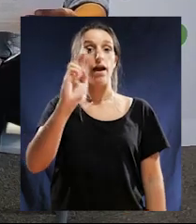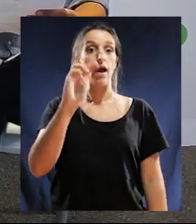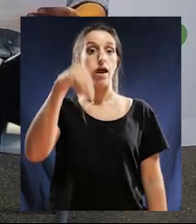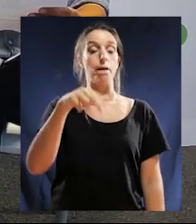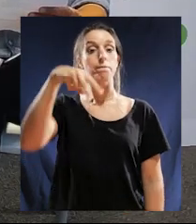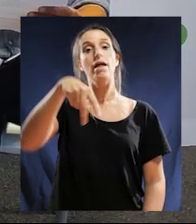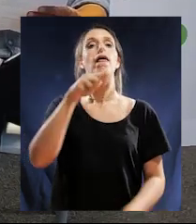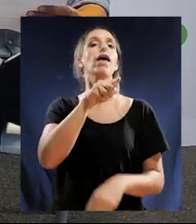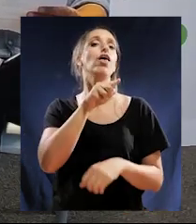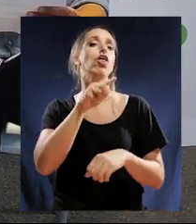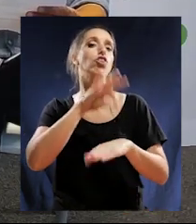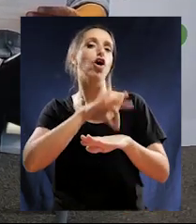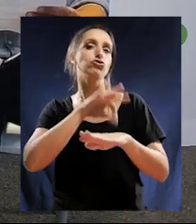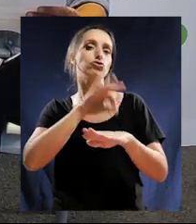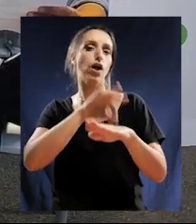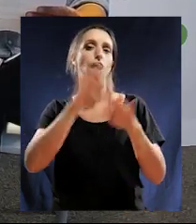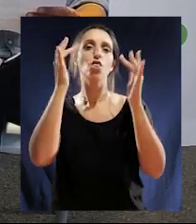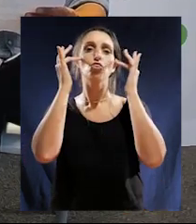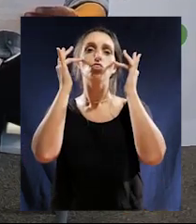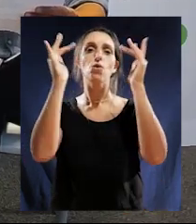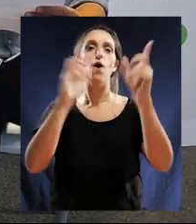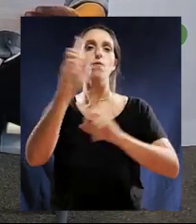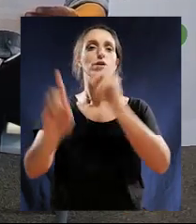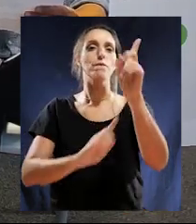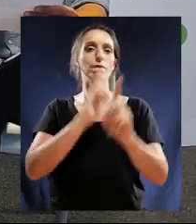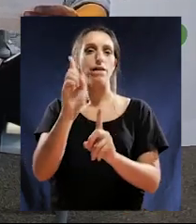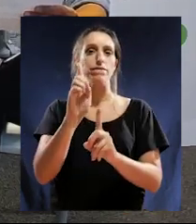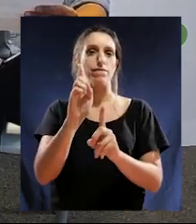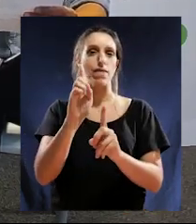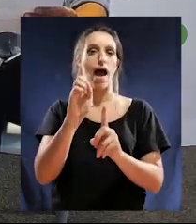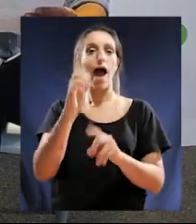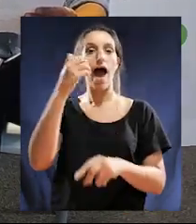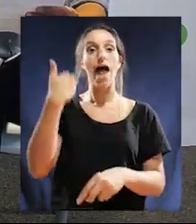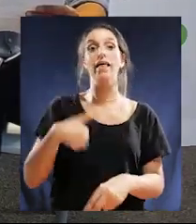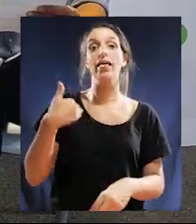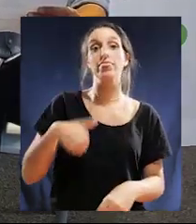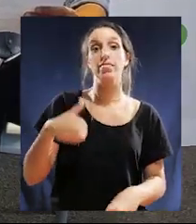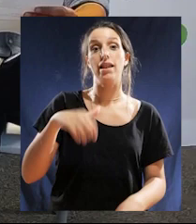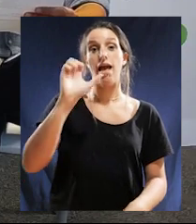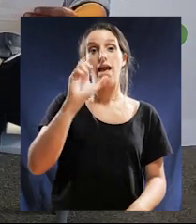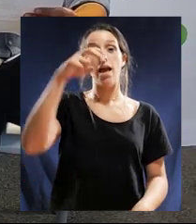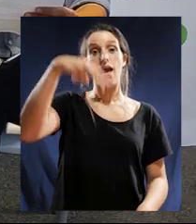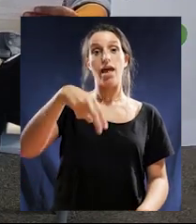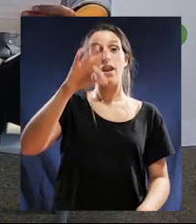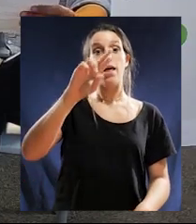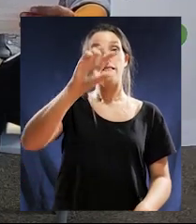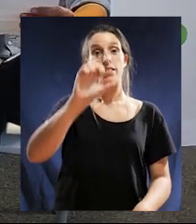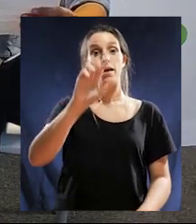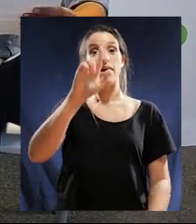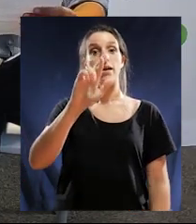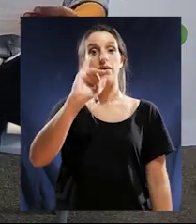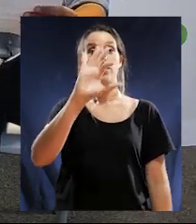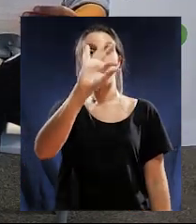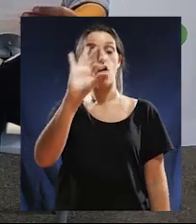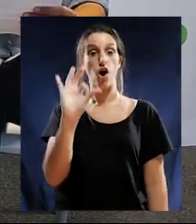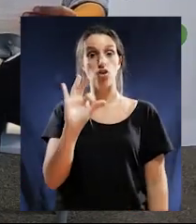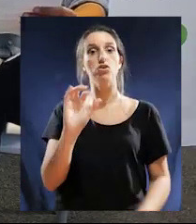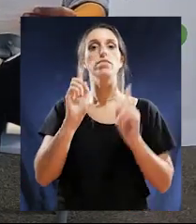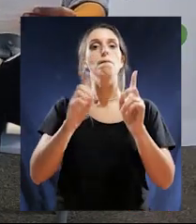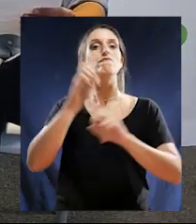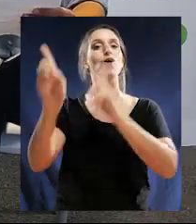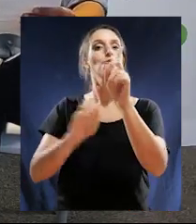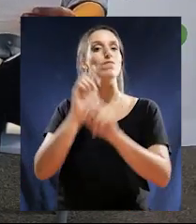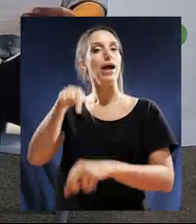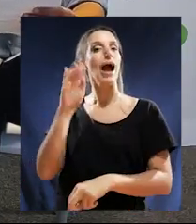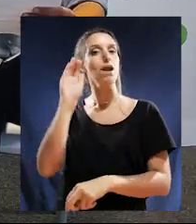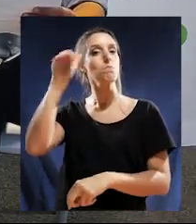rodríguez es doctora en la educación de la universidad nacional de entre ríos argentina es licenciada en psicología por la universidad de